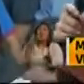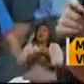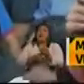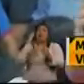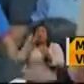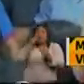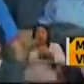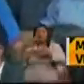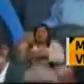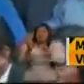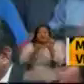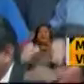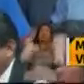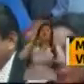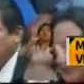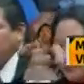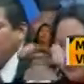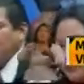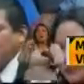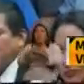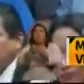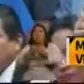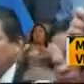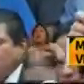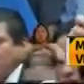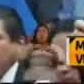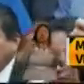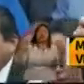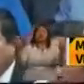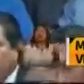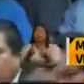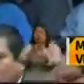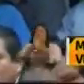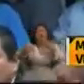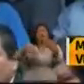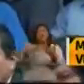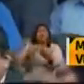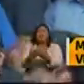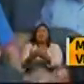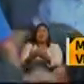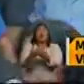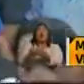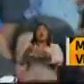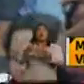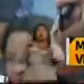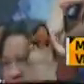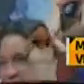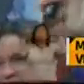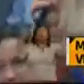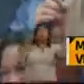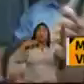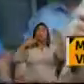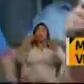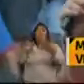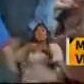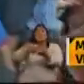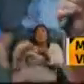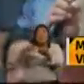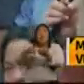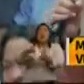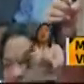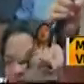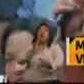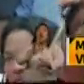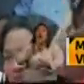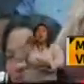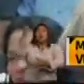central, para comprar las sillas en donde se sienta nuestra militancia, un aire acondicionado, para pagar agua, luz,